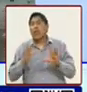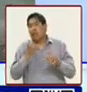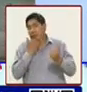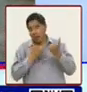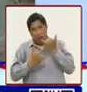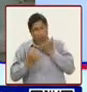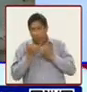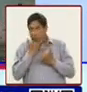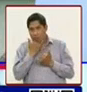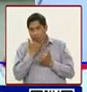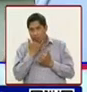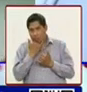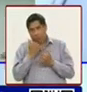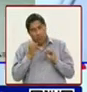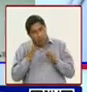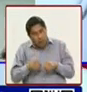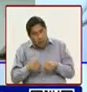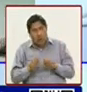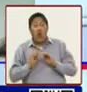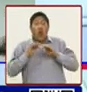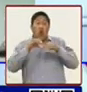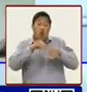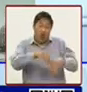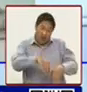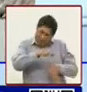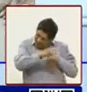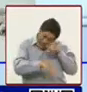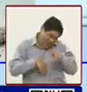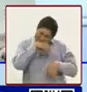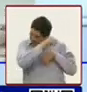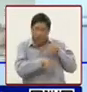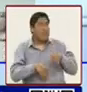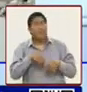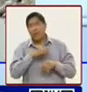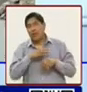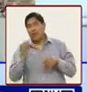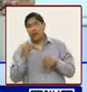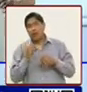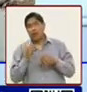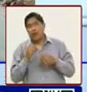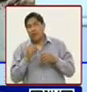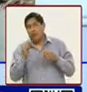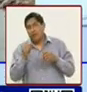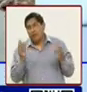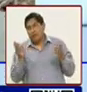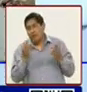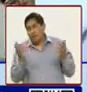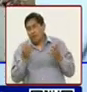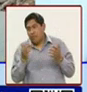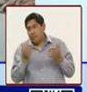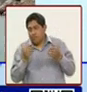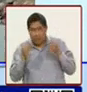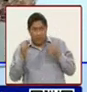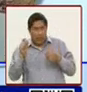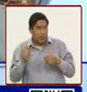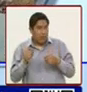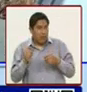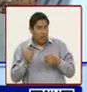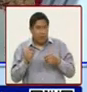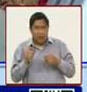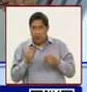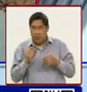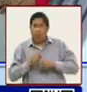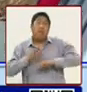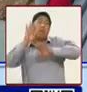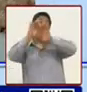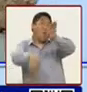podido lanzarse al río, a la poza. Han sido pues ahí, han tenido que usar los